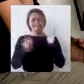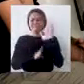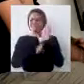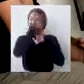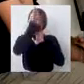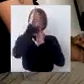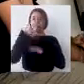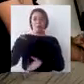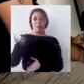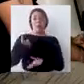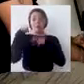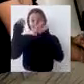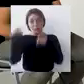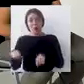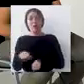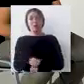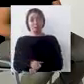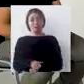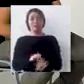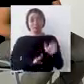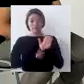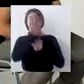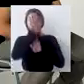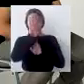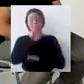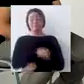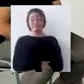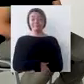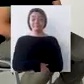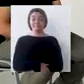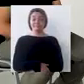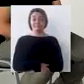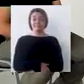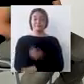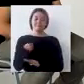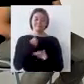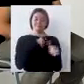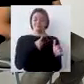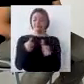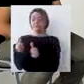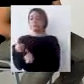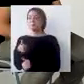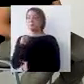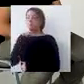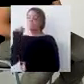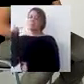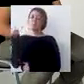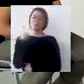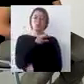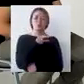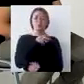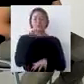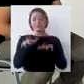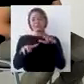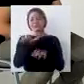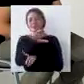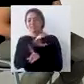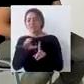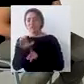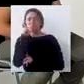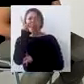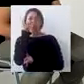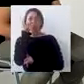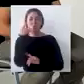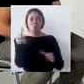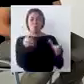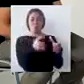los jóvenes puedan recrear su pasión. Muy bien, y en ese sentido, ¿cómo ha sido el espacio en la Secretaría de Cultura de Pereira del